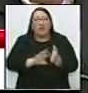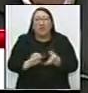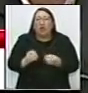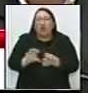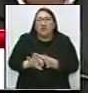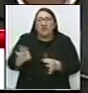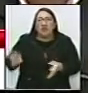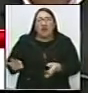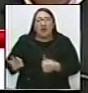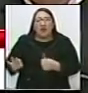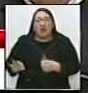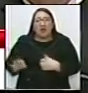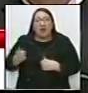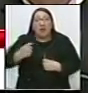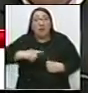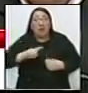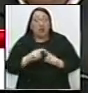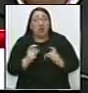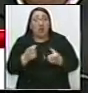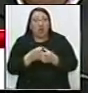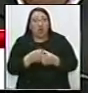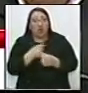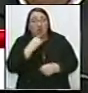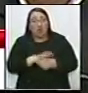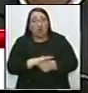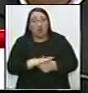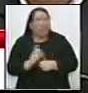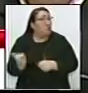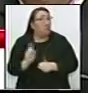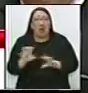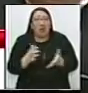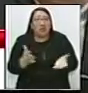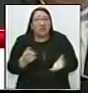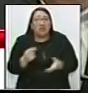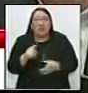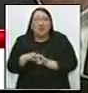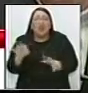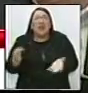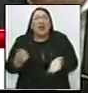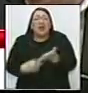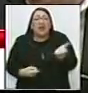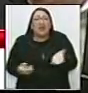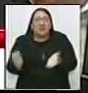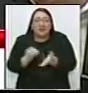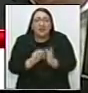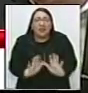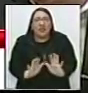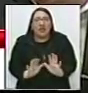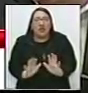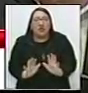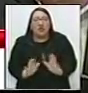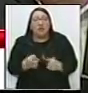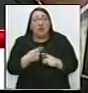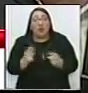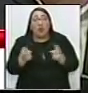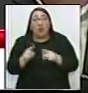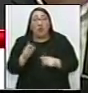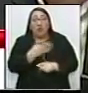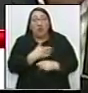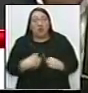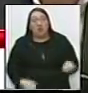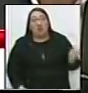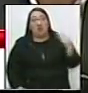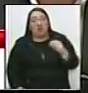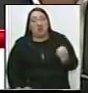sin embargo, este Congreso ha cumplido su rol. No lo ha hecho, presidente. Y cuando el presidente nos viene a